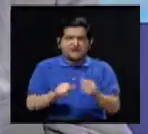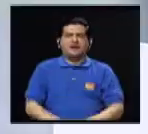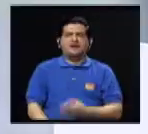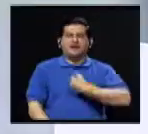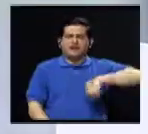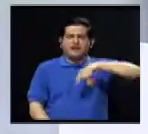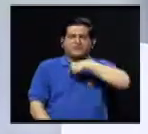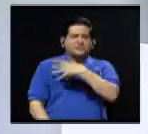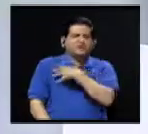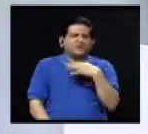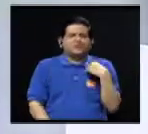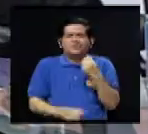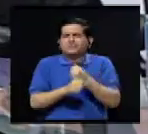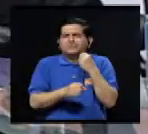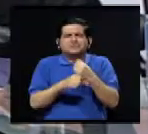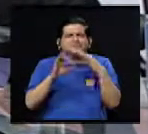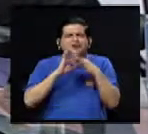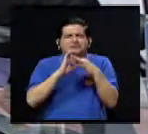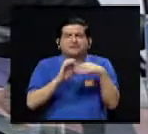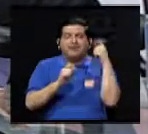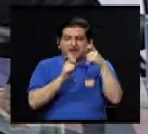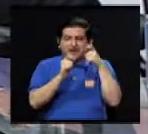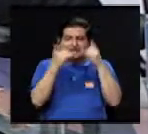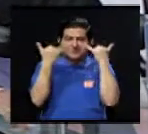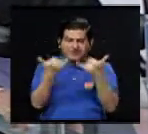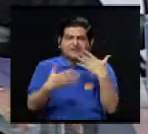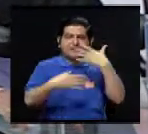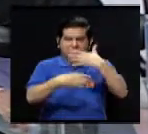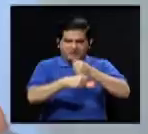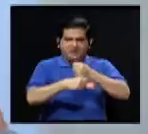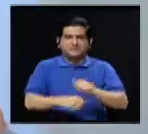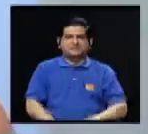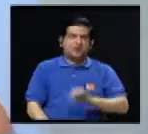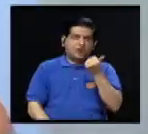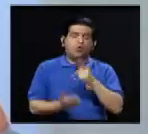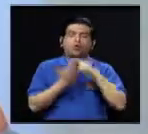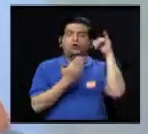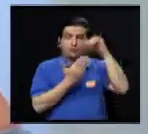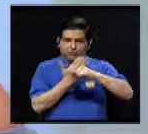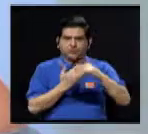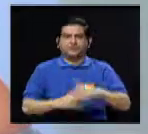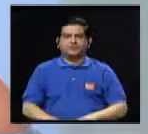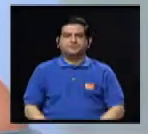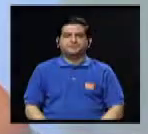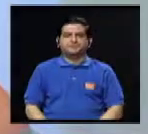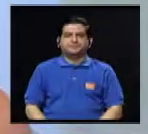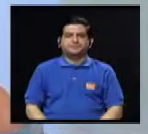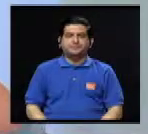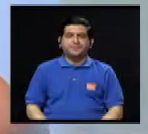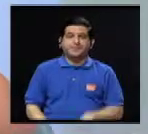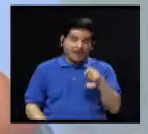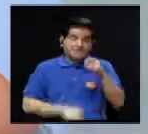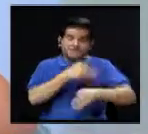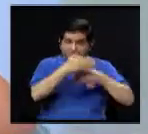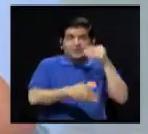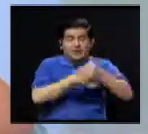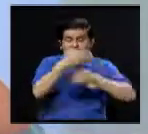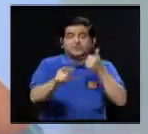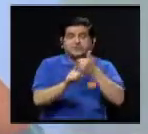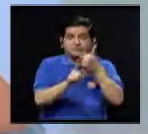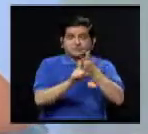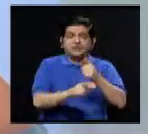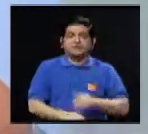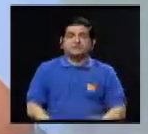tanto trabajar juntas, que justamente ahorita estamos realizando otro proyecto de ese proceso, ¿verdad? Que